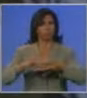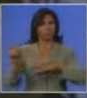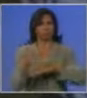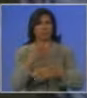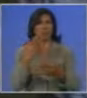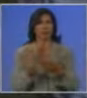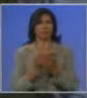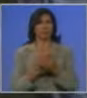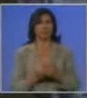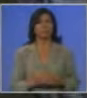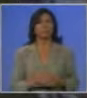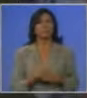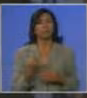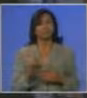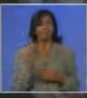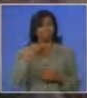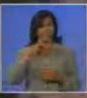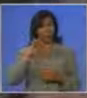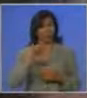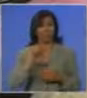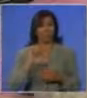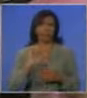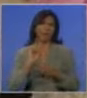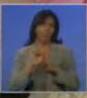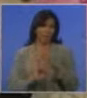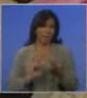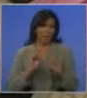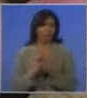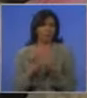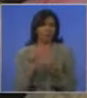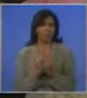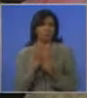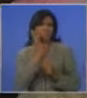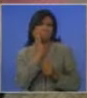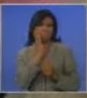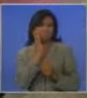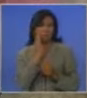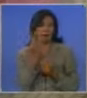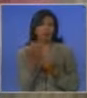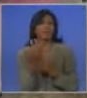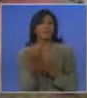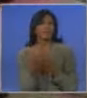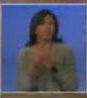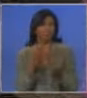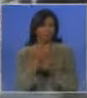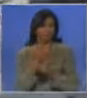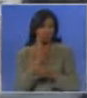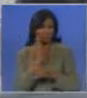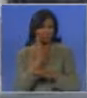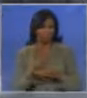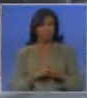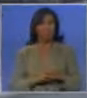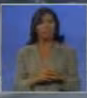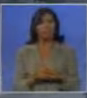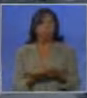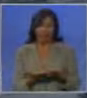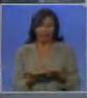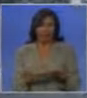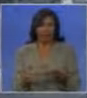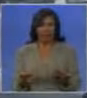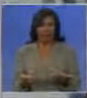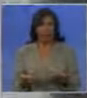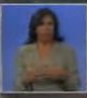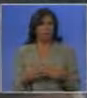su primer añito en el mes de julio y vive junto a su madre, una adolescente que apenas supera los 15 años, tratando de continuar con su vida,